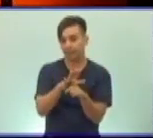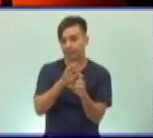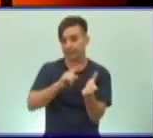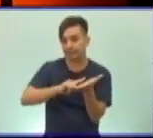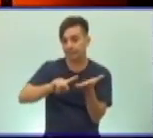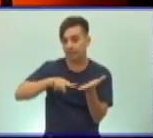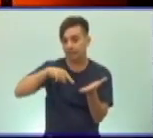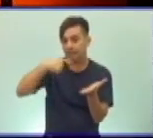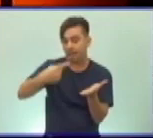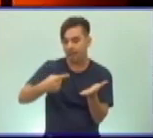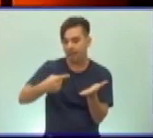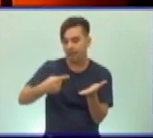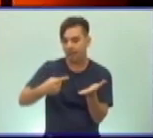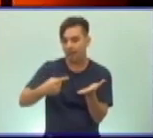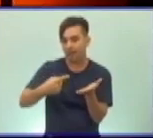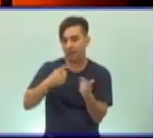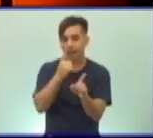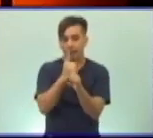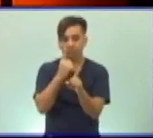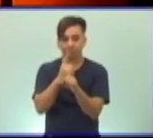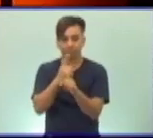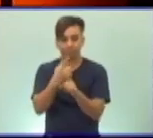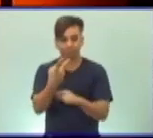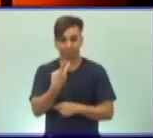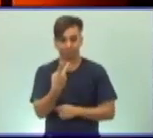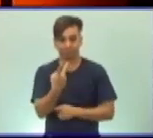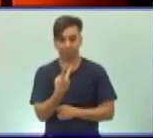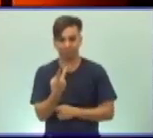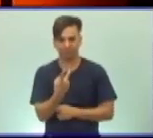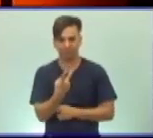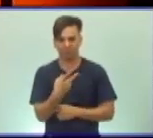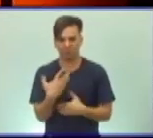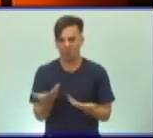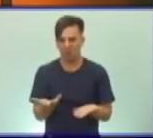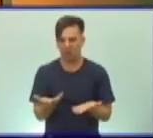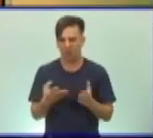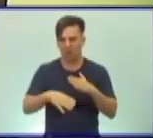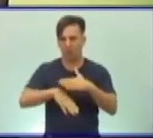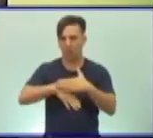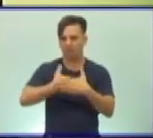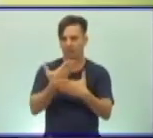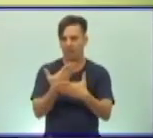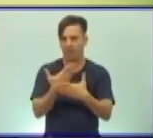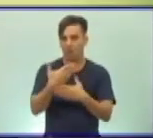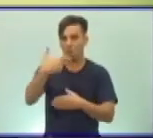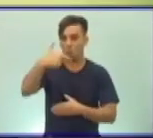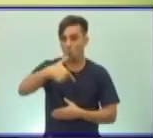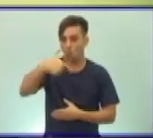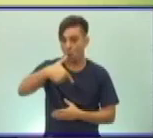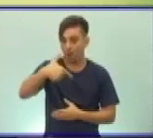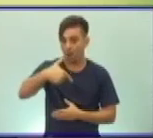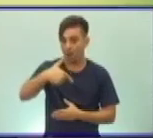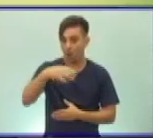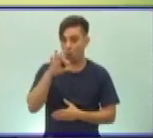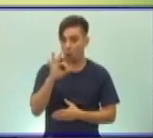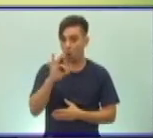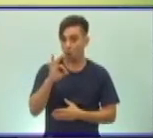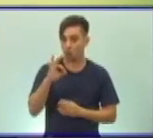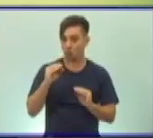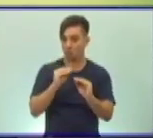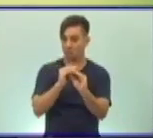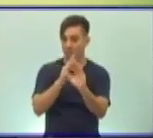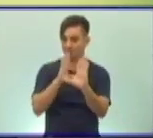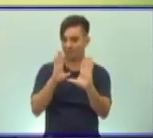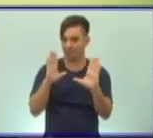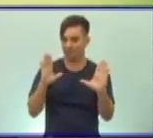viene, nuestros encuentros serán los jueves a las 8 de la mañana.